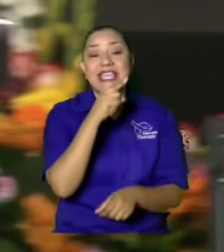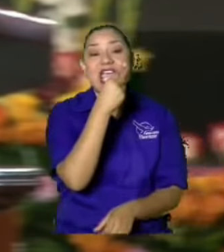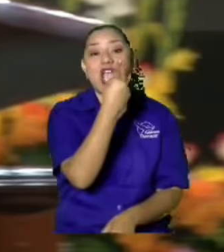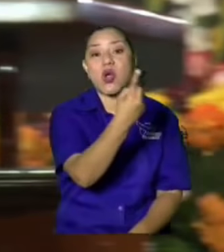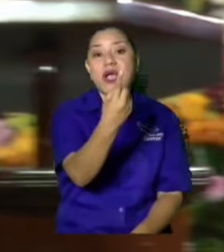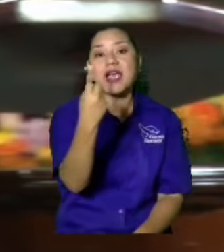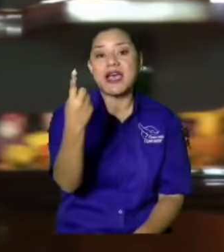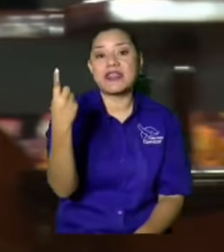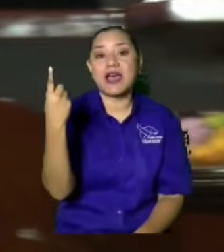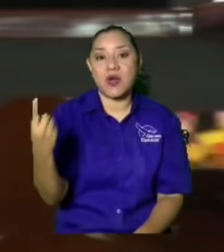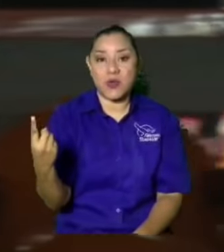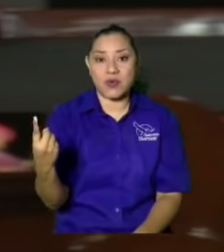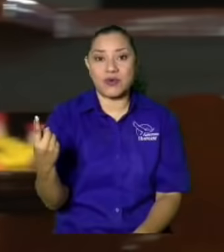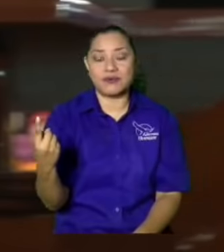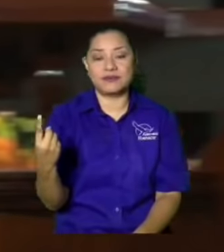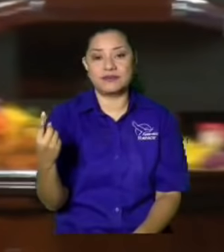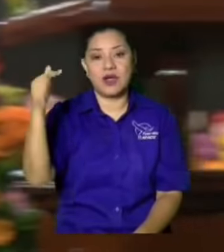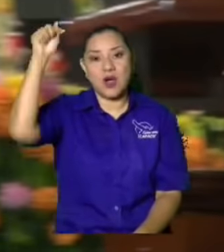contigo?